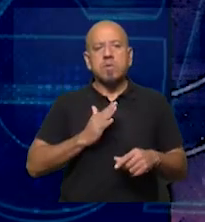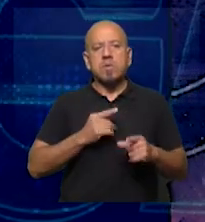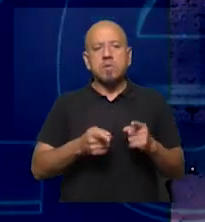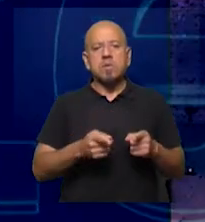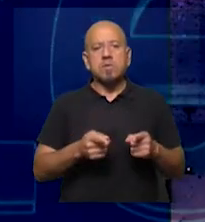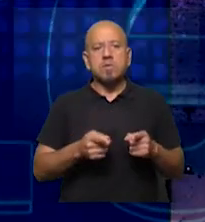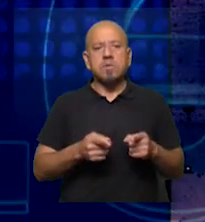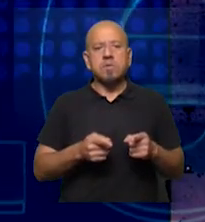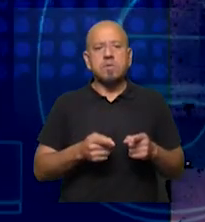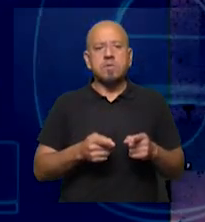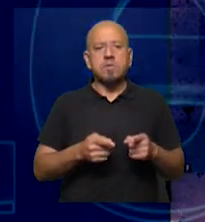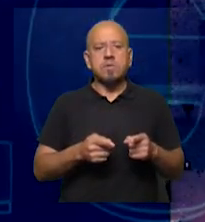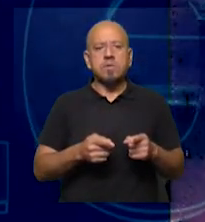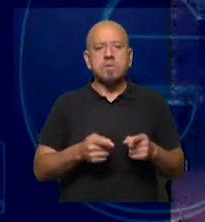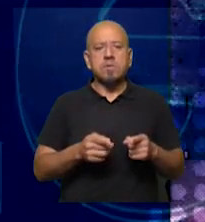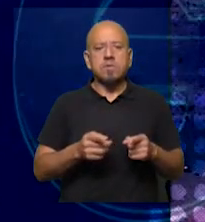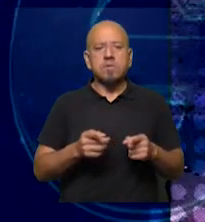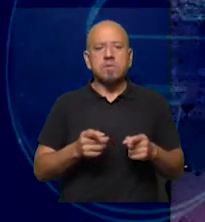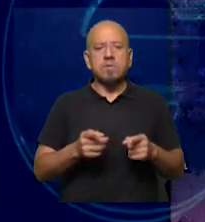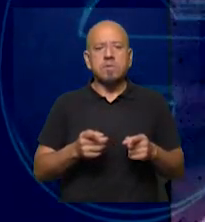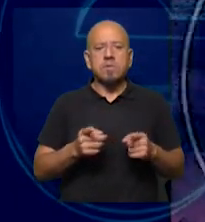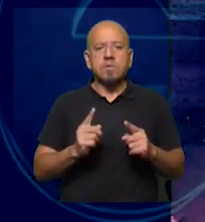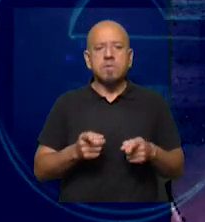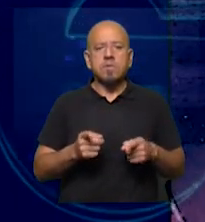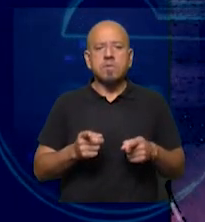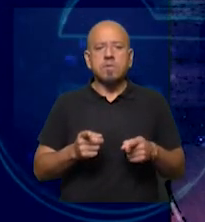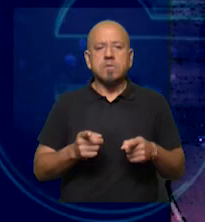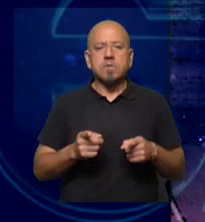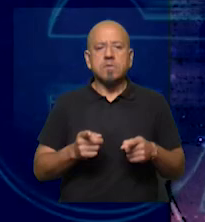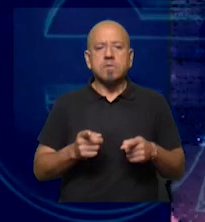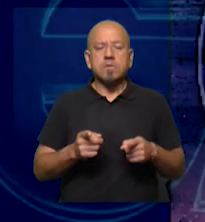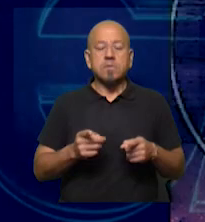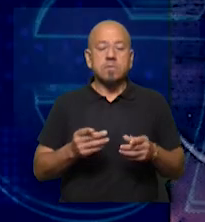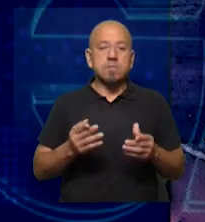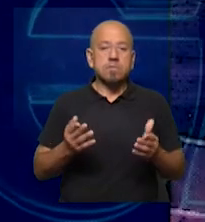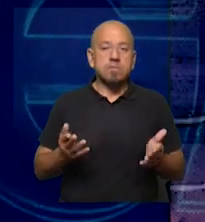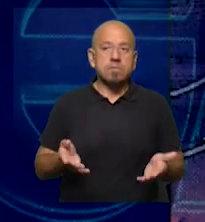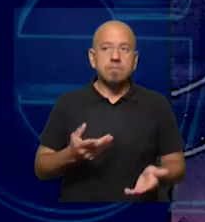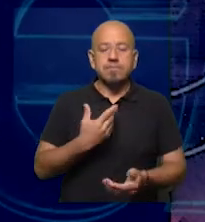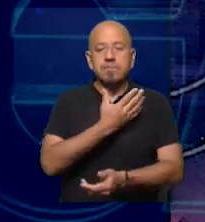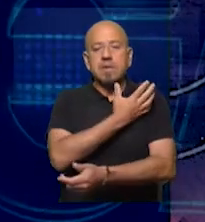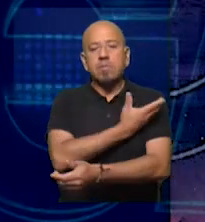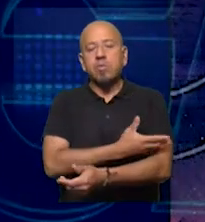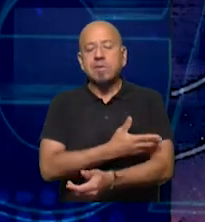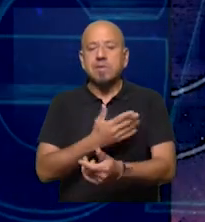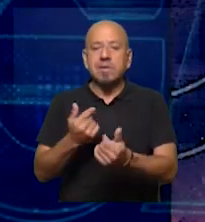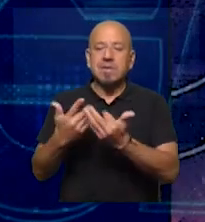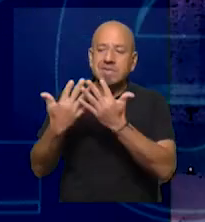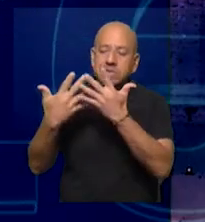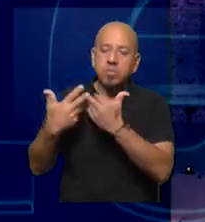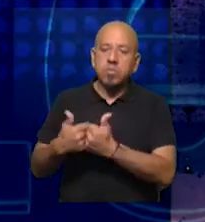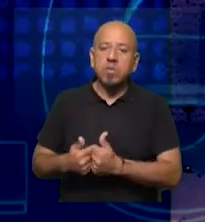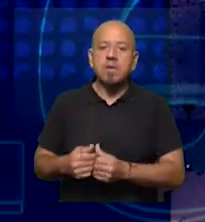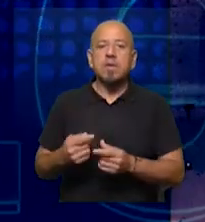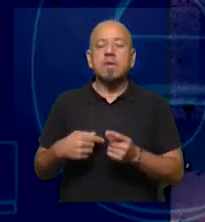y también sobre la pobreza estructural que